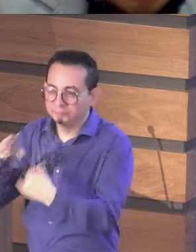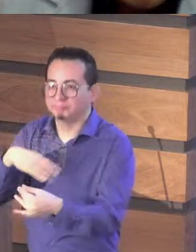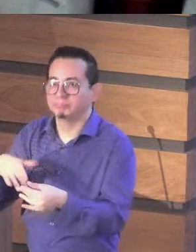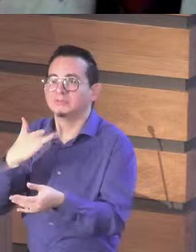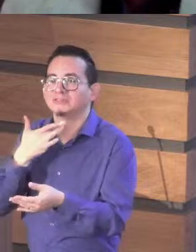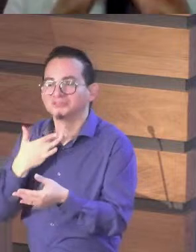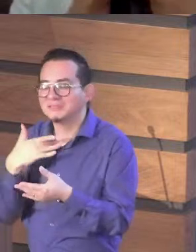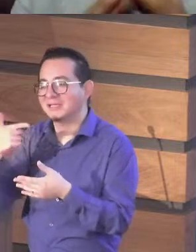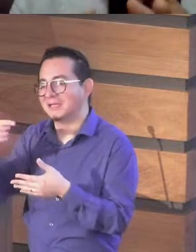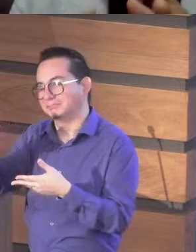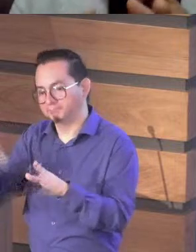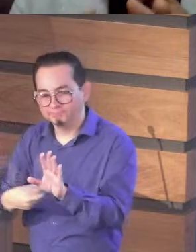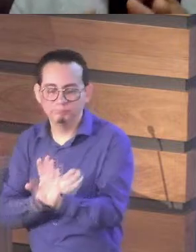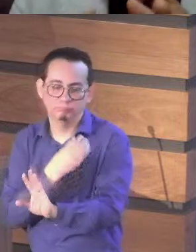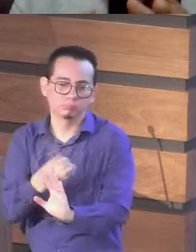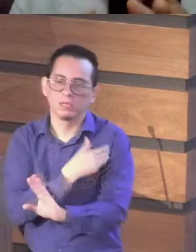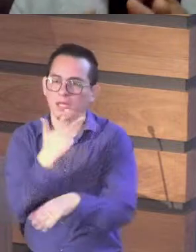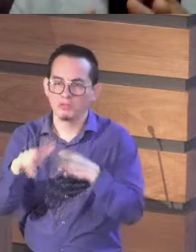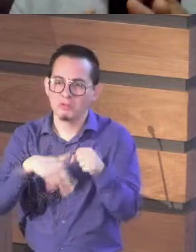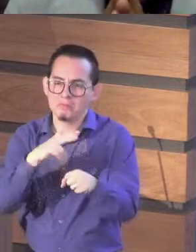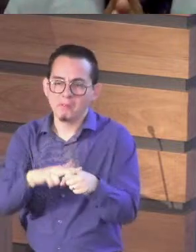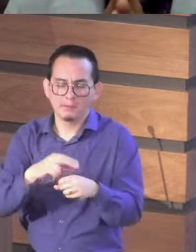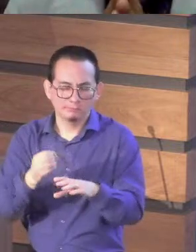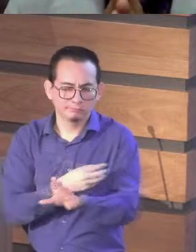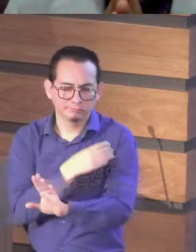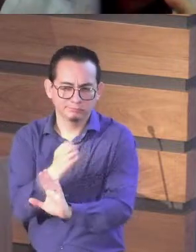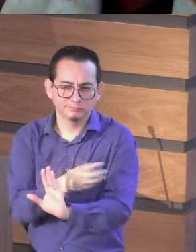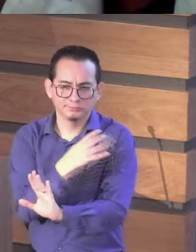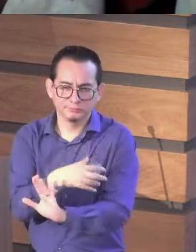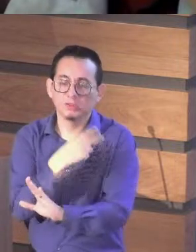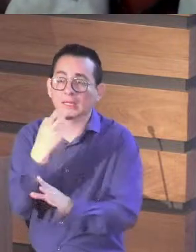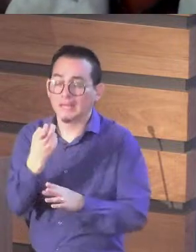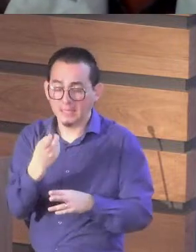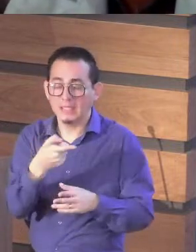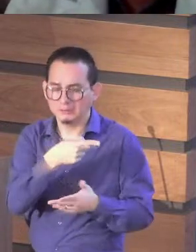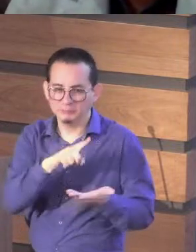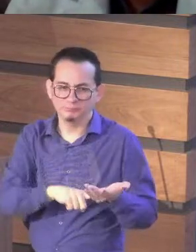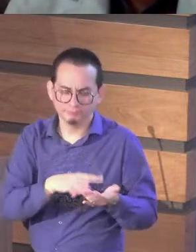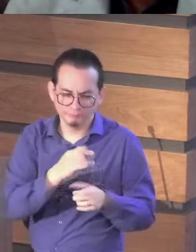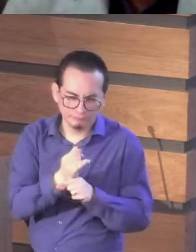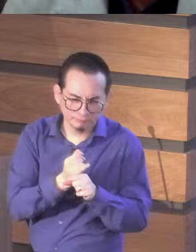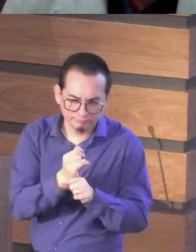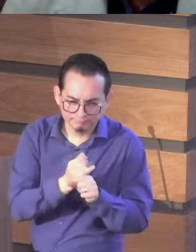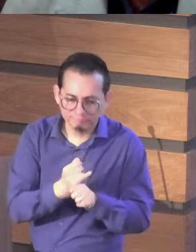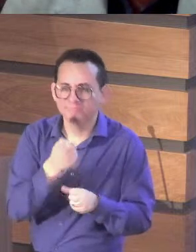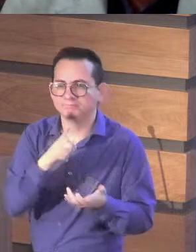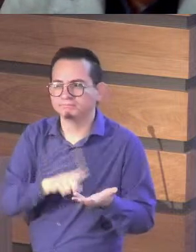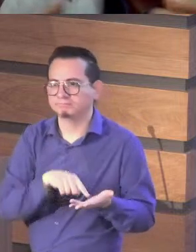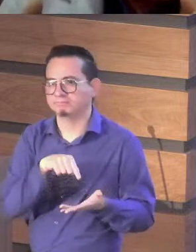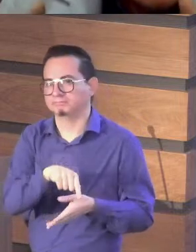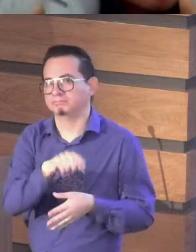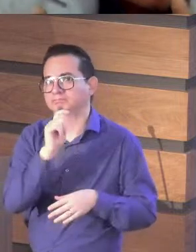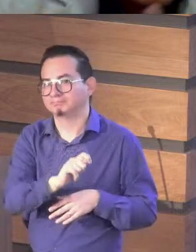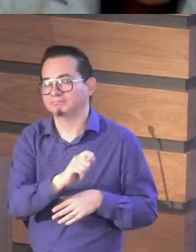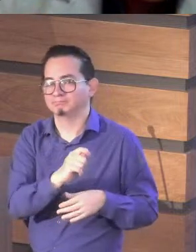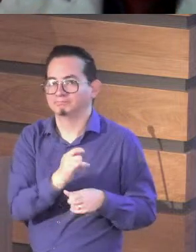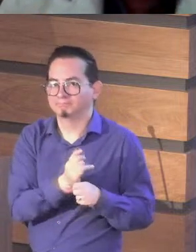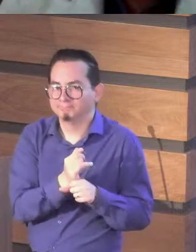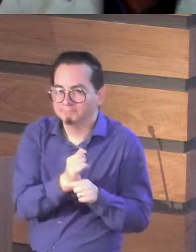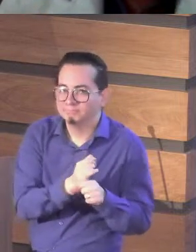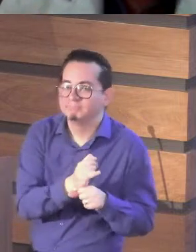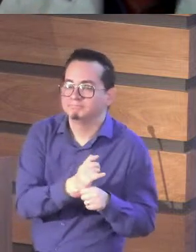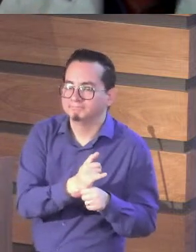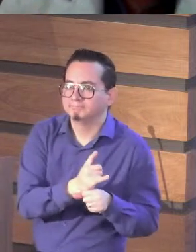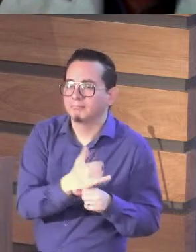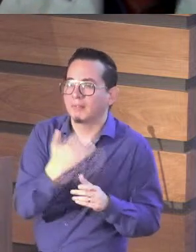Entonces, eso fue una situación de un sesgo, por decirlo así, de este estudio, ya que no se midió los niveles